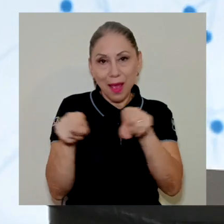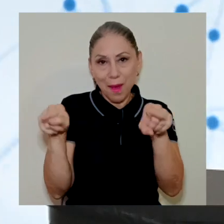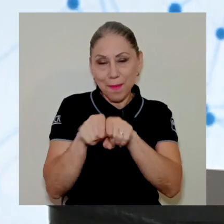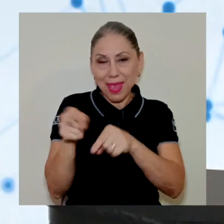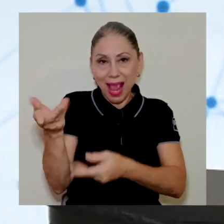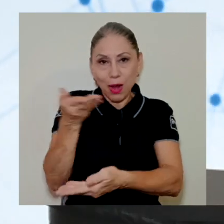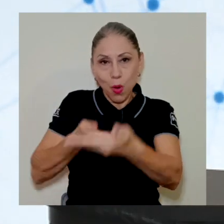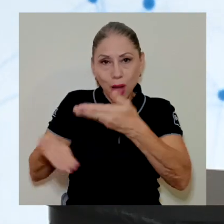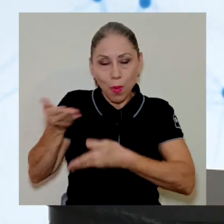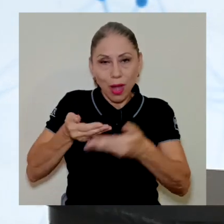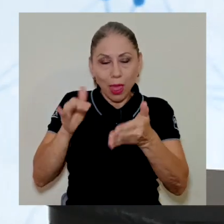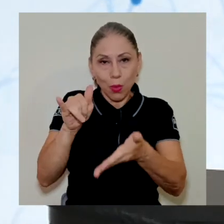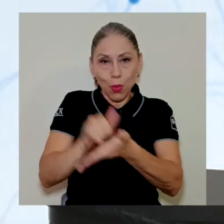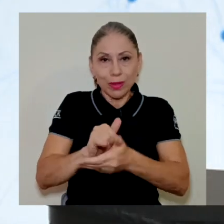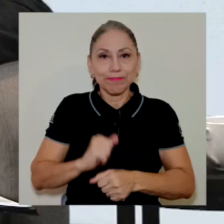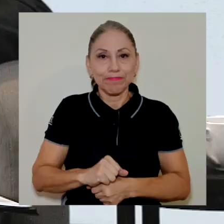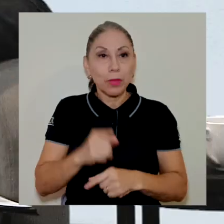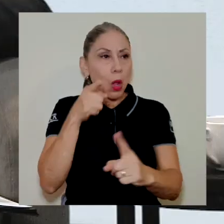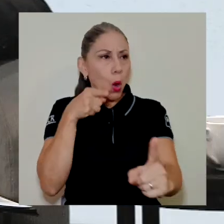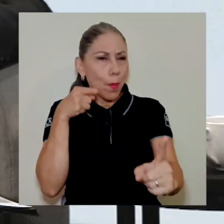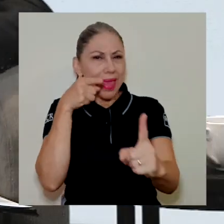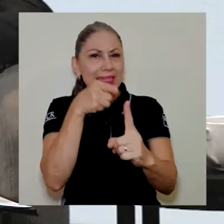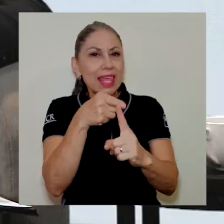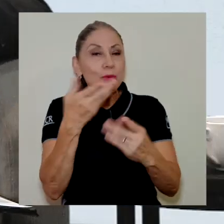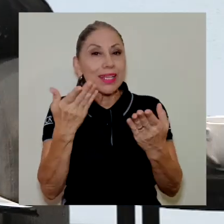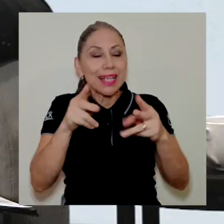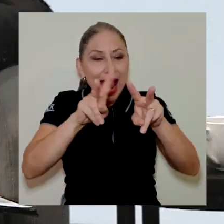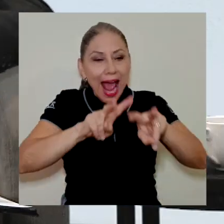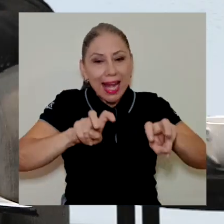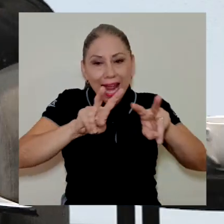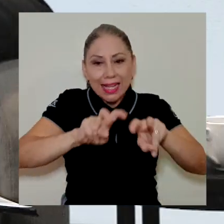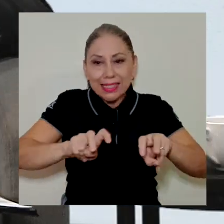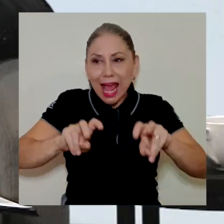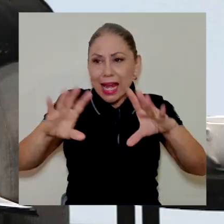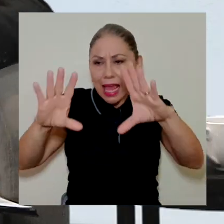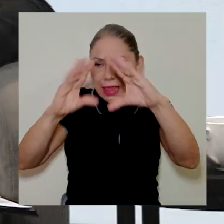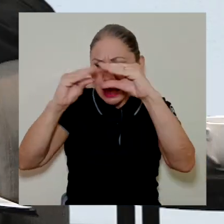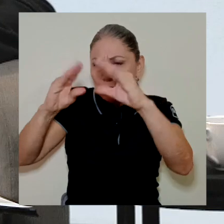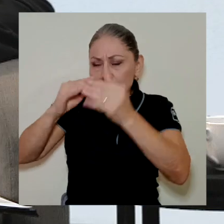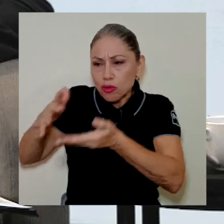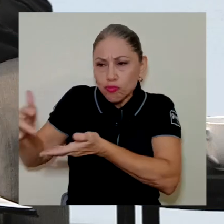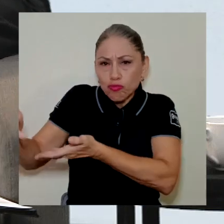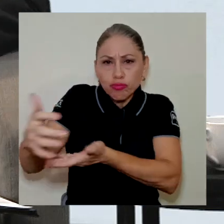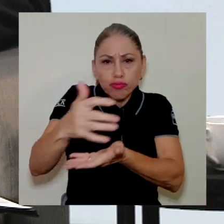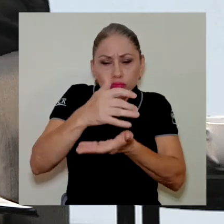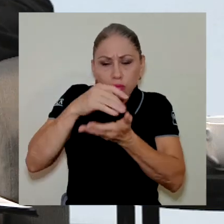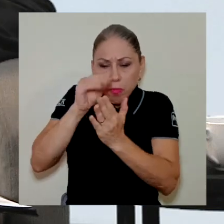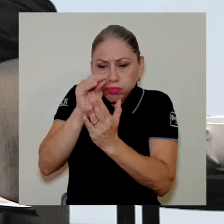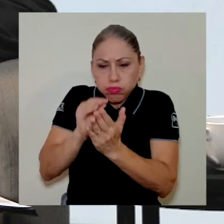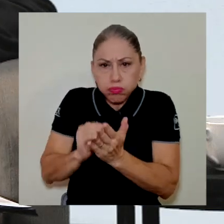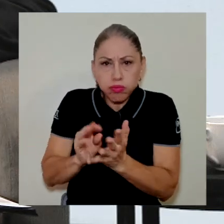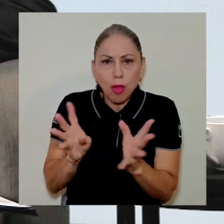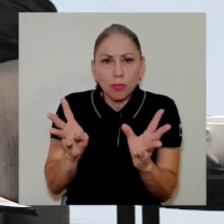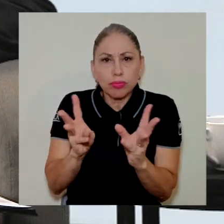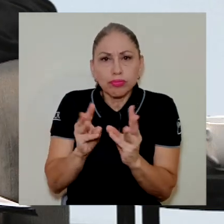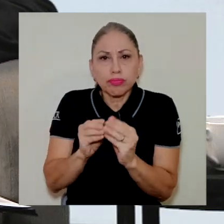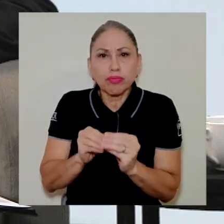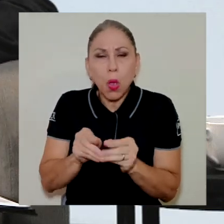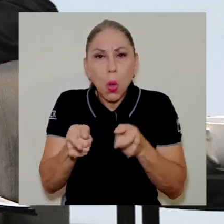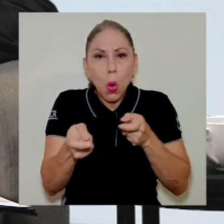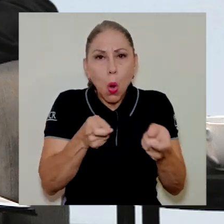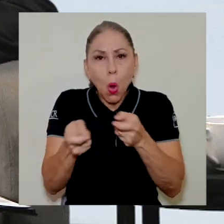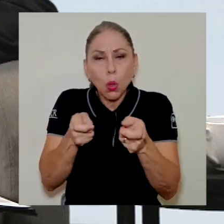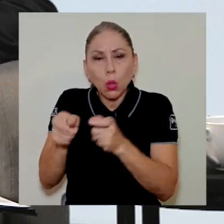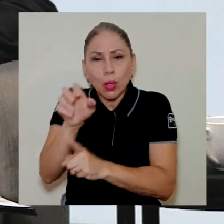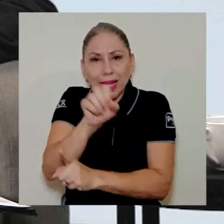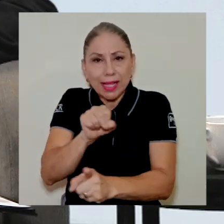esto. El objetivo es analizar, generar datos, cuantificar, llevar un control de